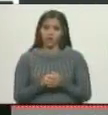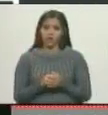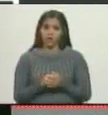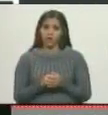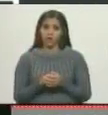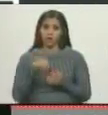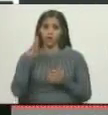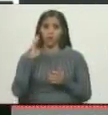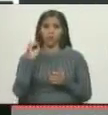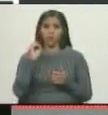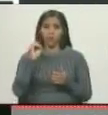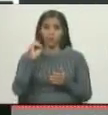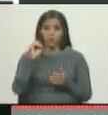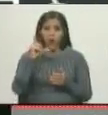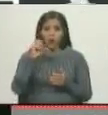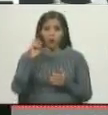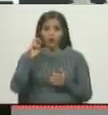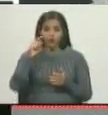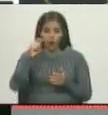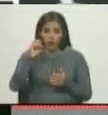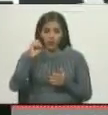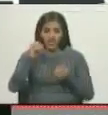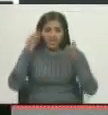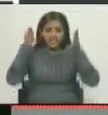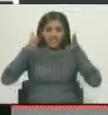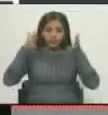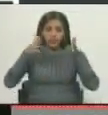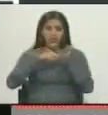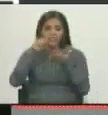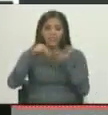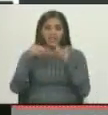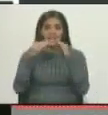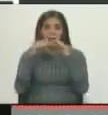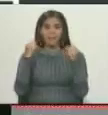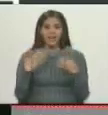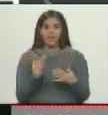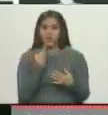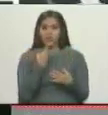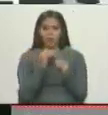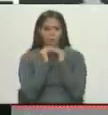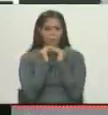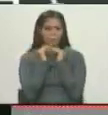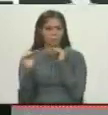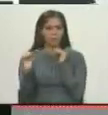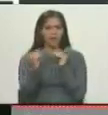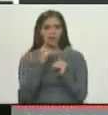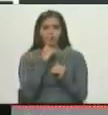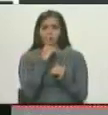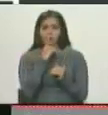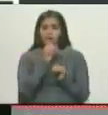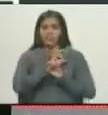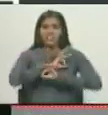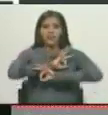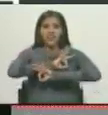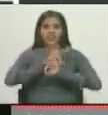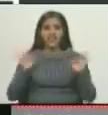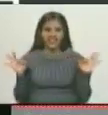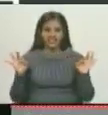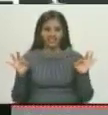de seguridad nacional de la Casa Blanca y no dijo ni pío sobre estos